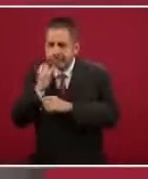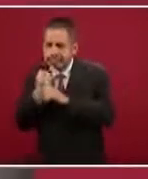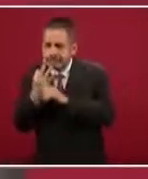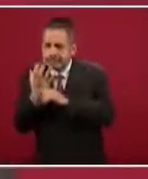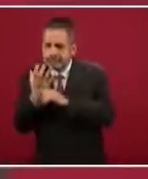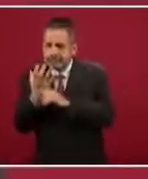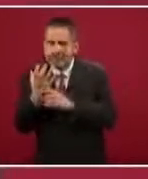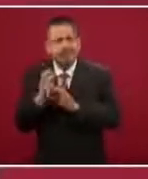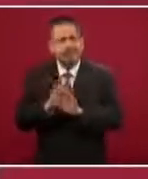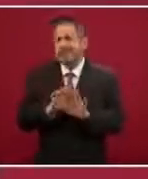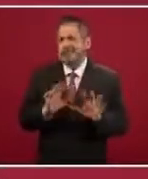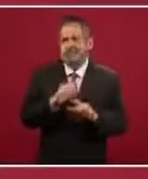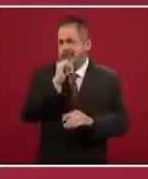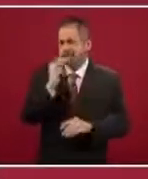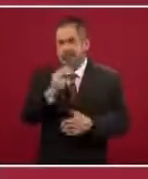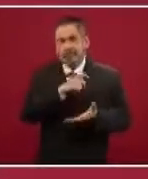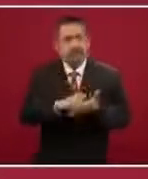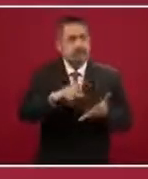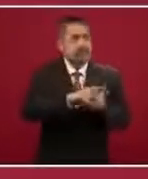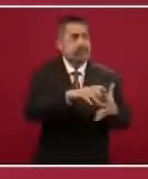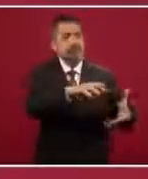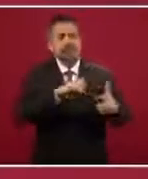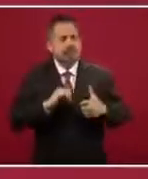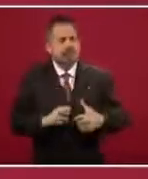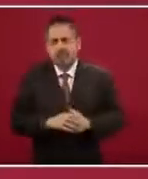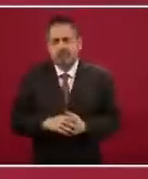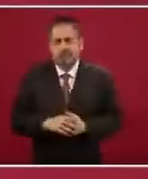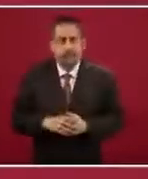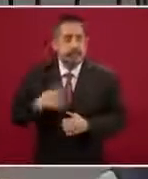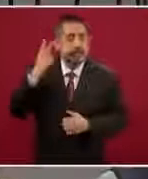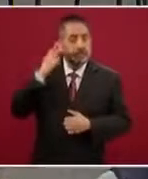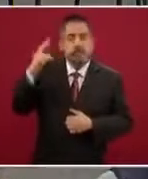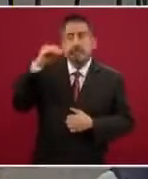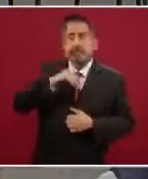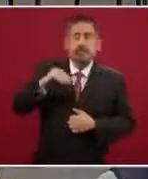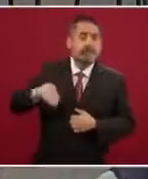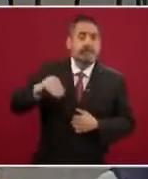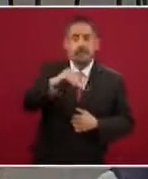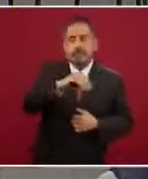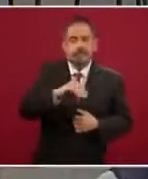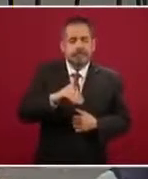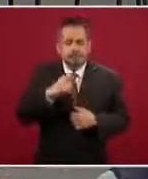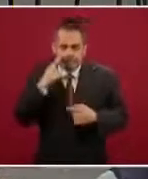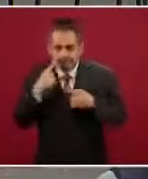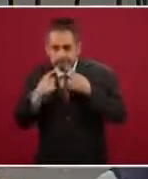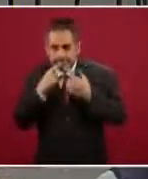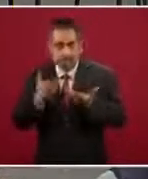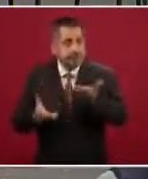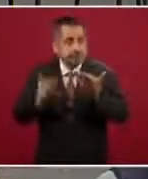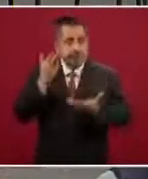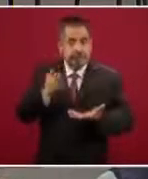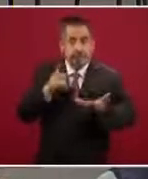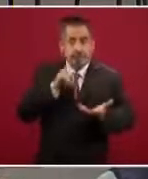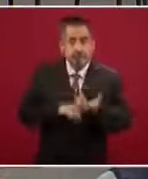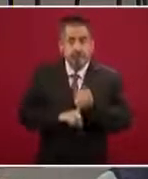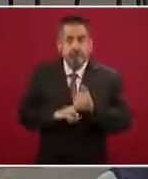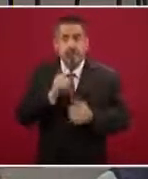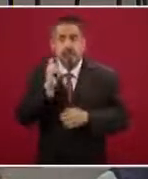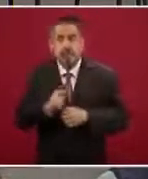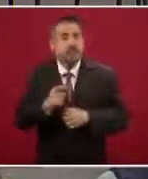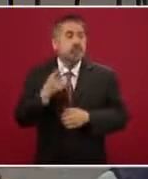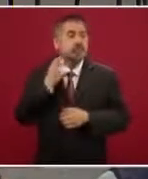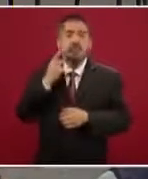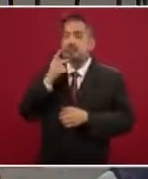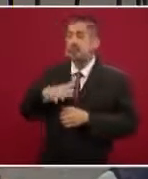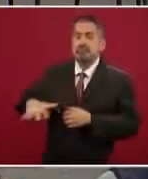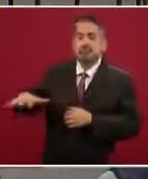en qué momento podrían las giras necesitar cancelarse, eso también tiene un análisis técnico que no depende de la connotación política